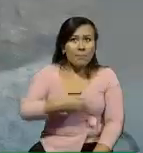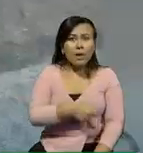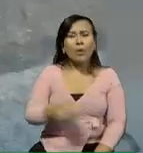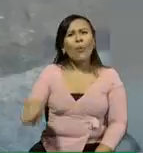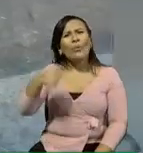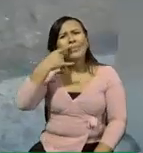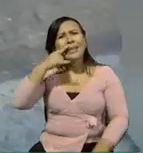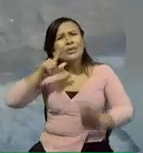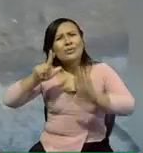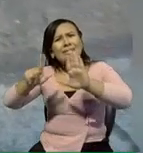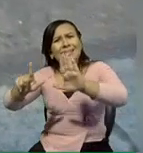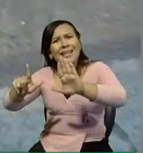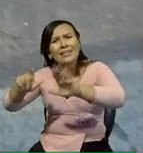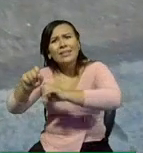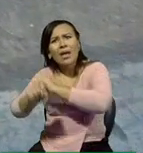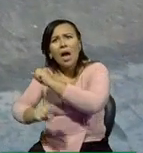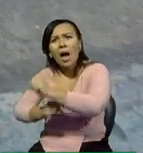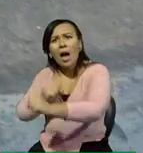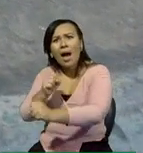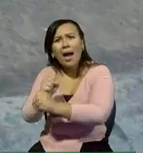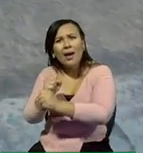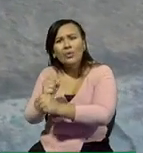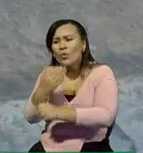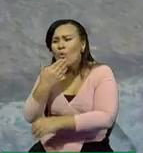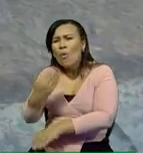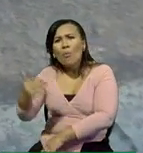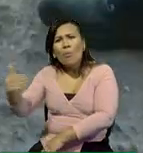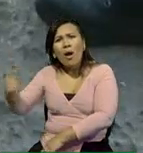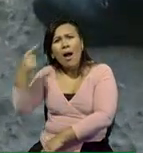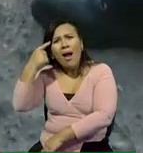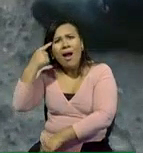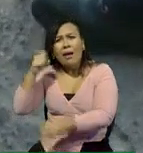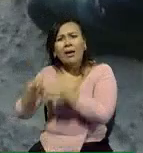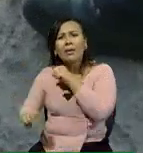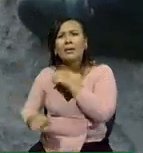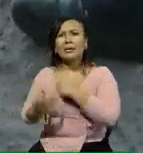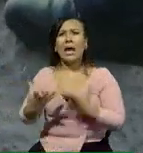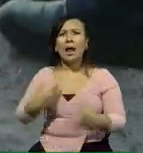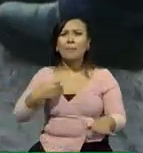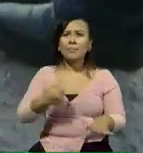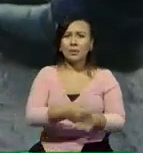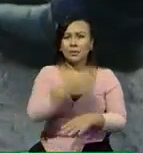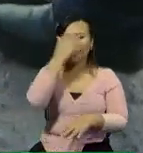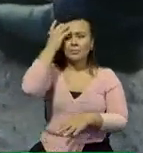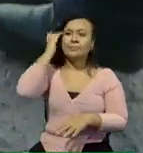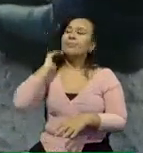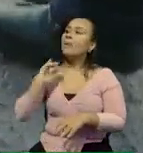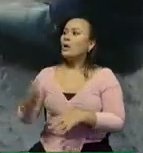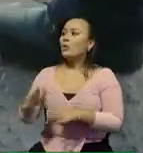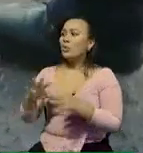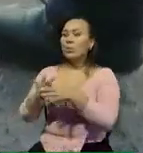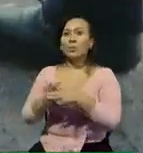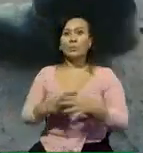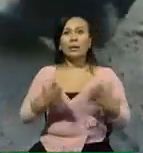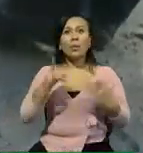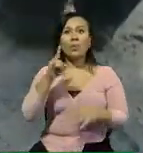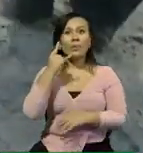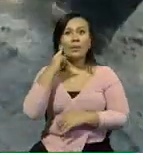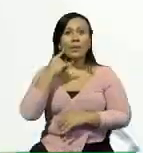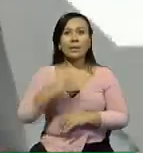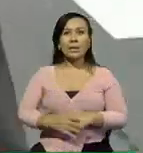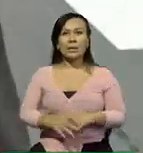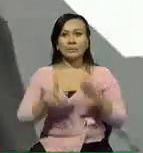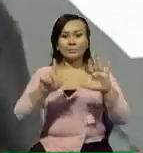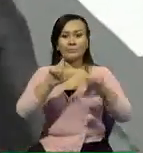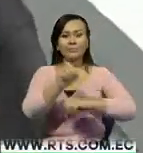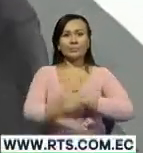cocina asustó a todos. Lo más grave, que supuestamente tenía intenciones de causar daño a su compañerita, una niña de apenas 6 años. ¿Se